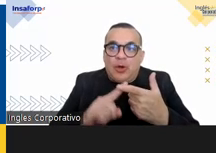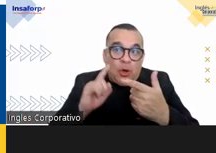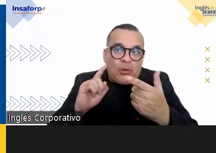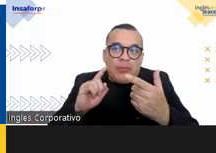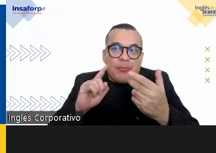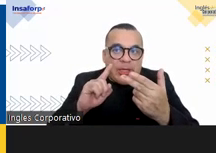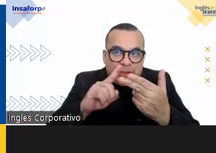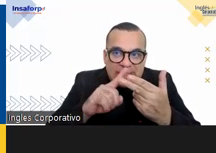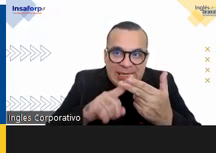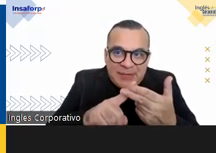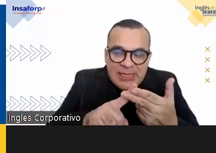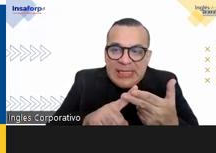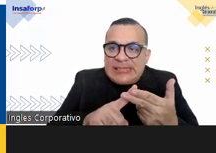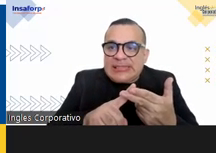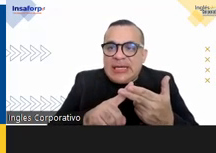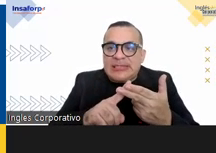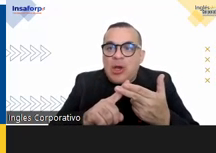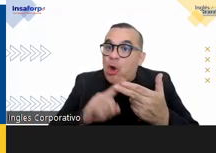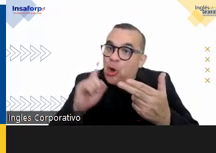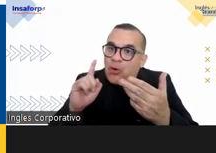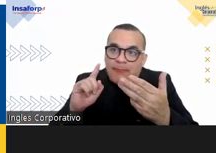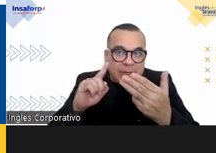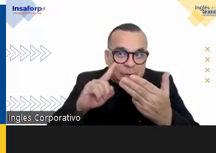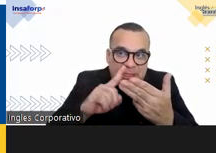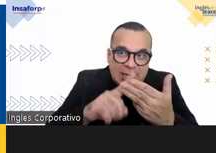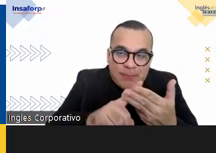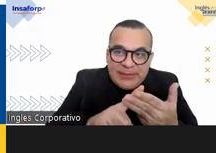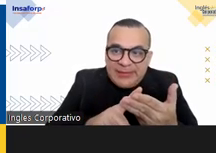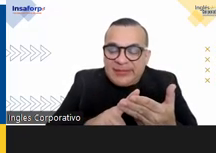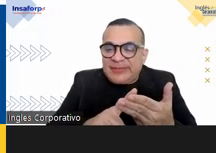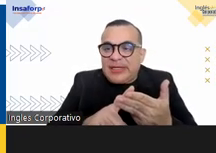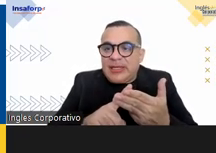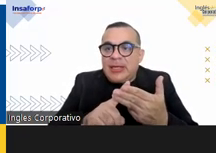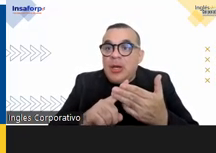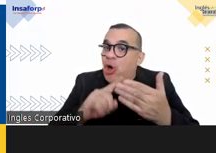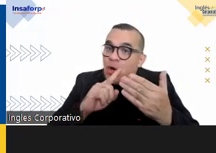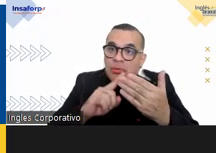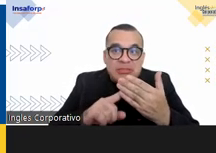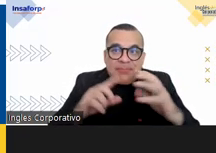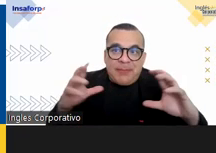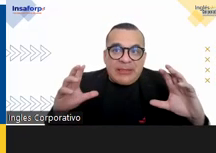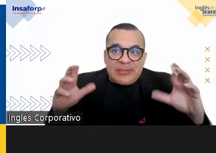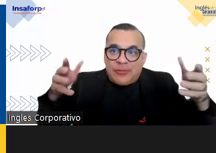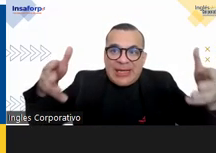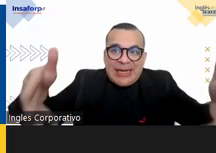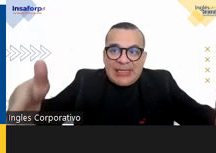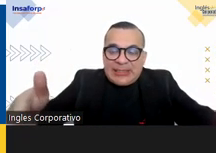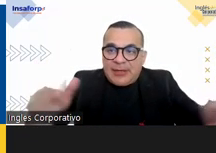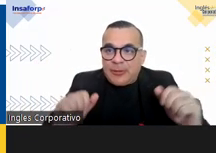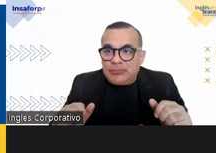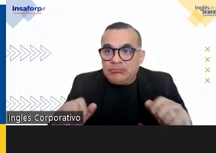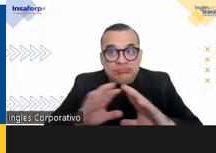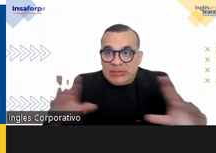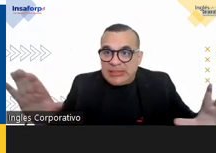formada o porque no tiene las habilidades necesarias o porque no tiene las competencias que se requieren o simplemente sobrecarga